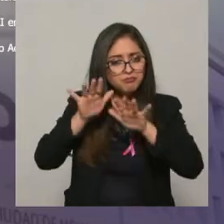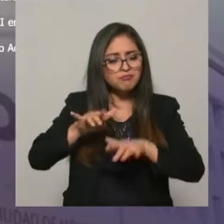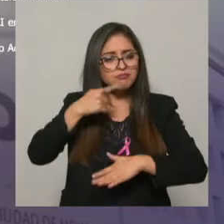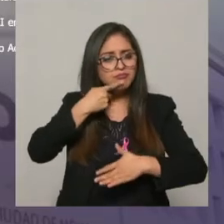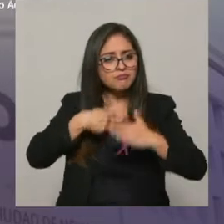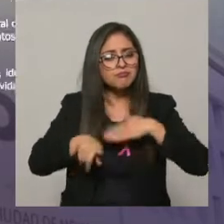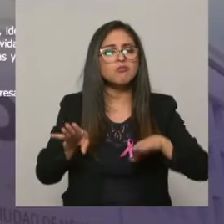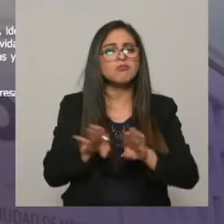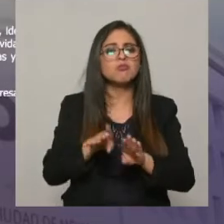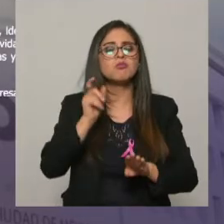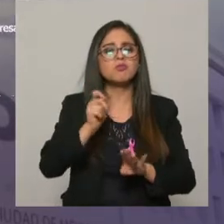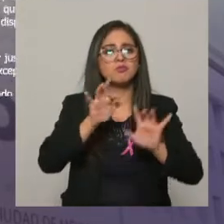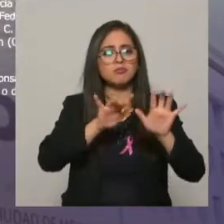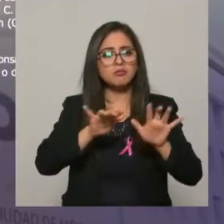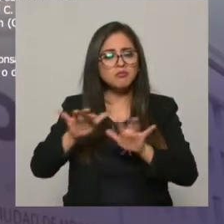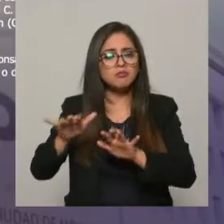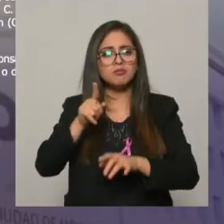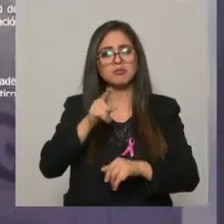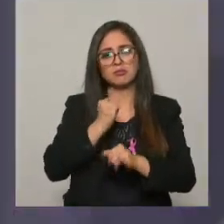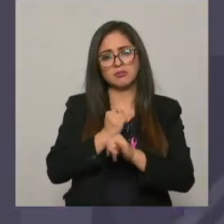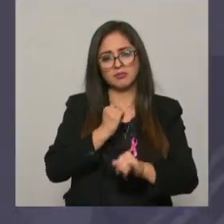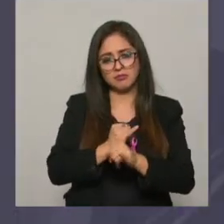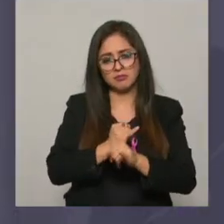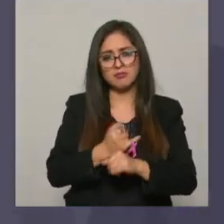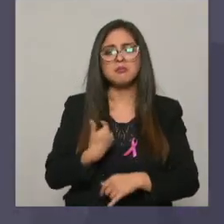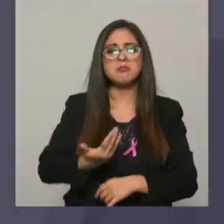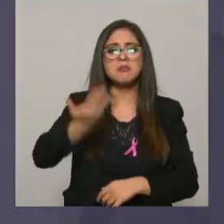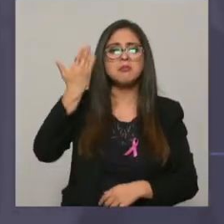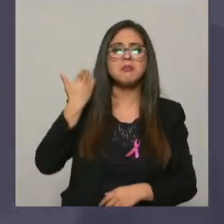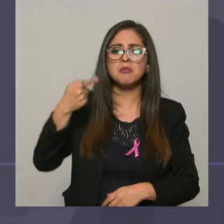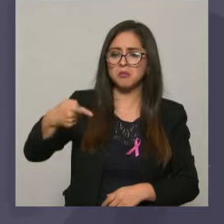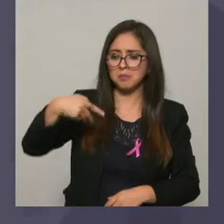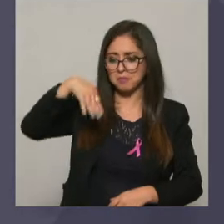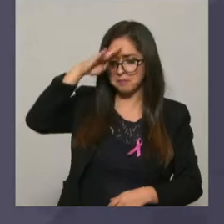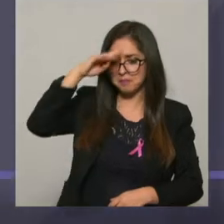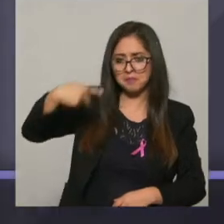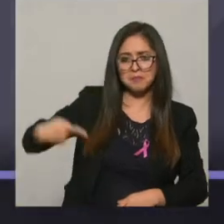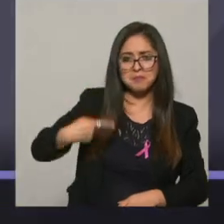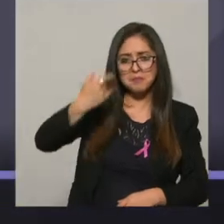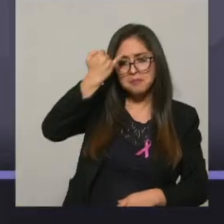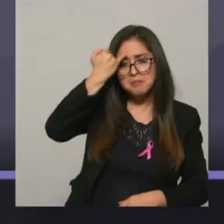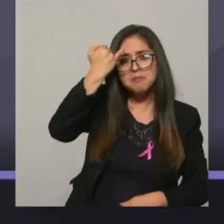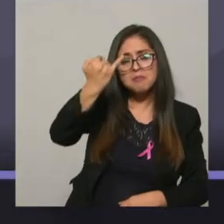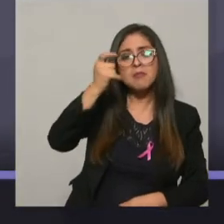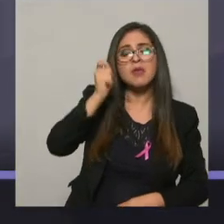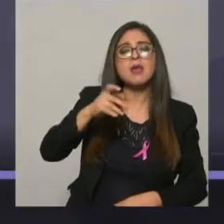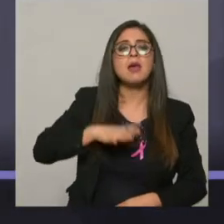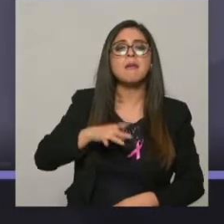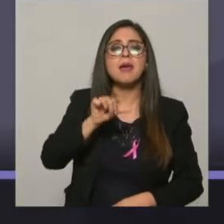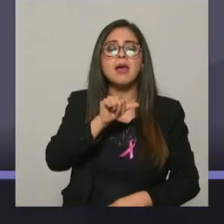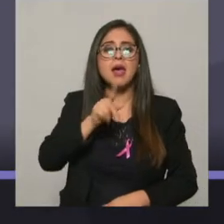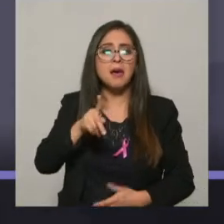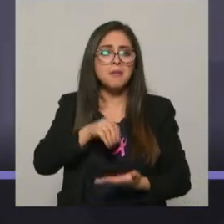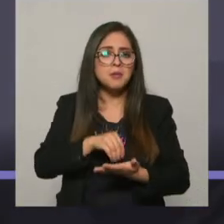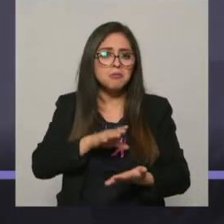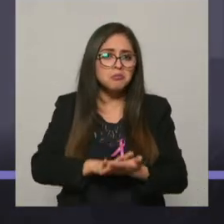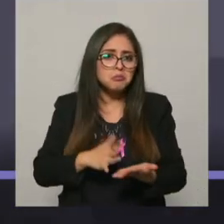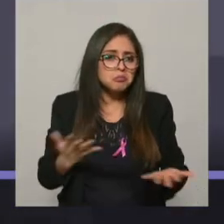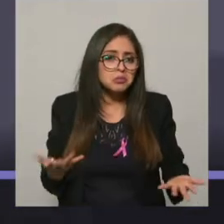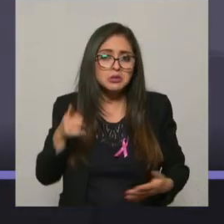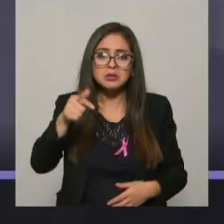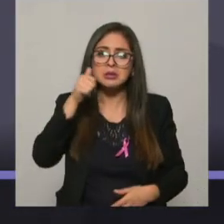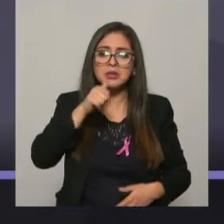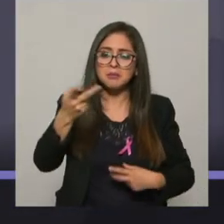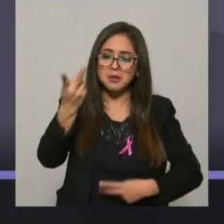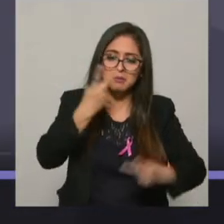través de la página web. Yo imaginaba que me preguntaba si conocía yo la existencia de una aplicación, porque como siempre